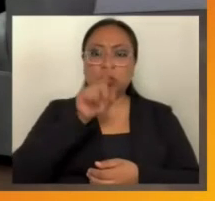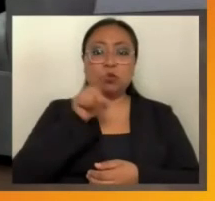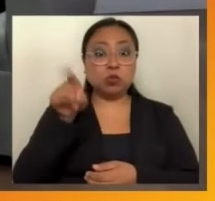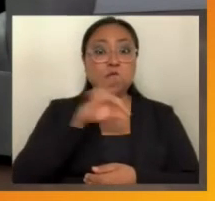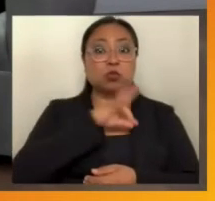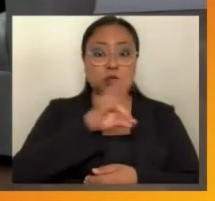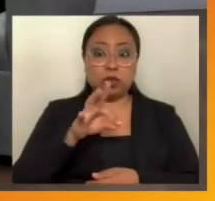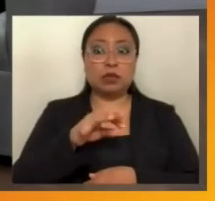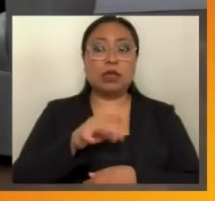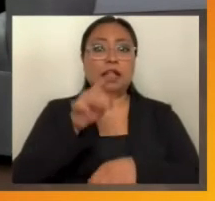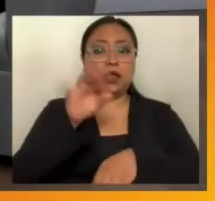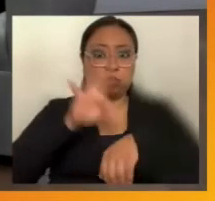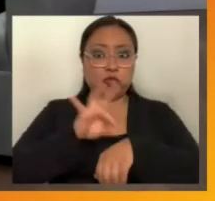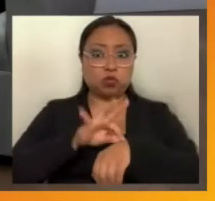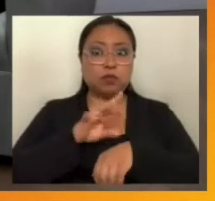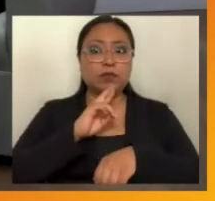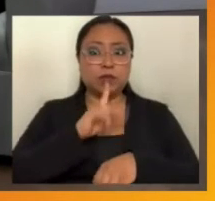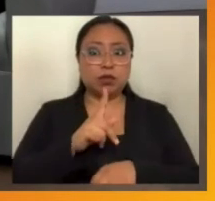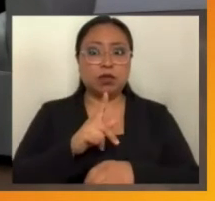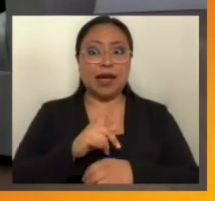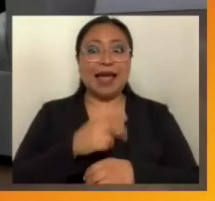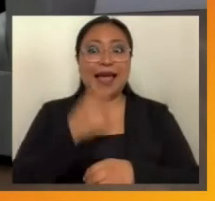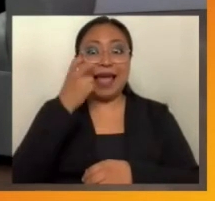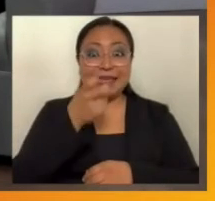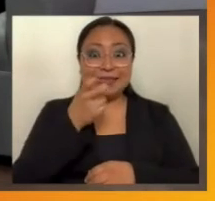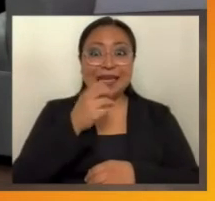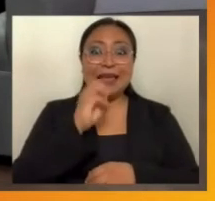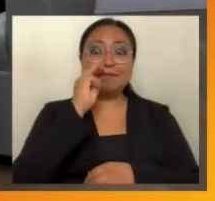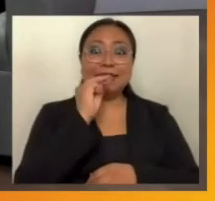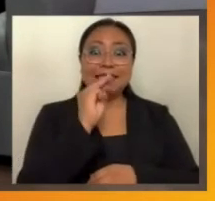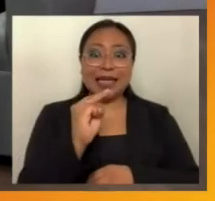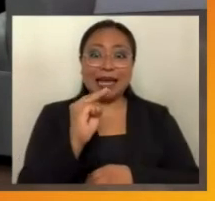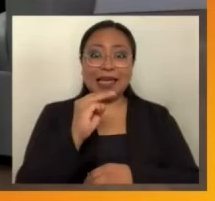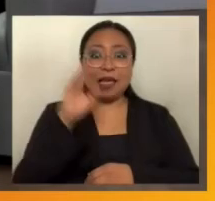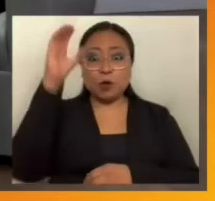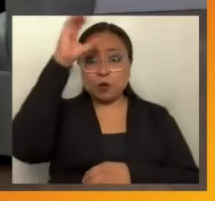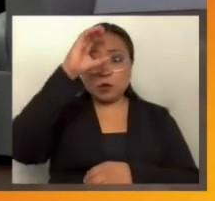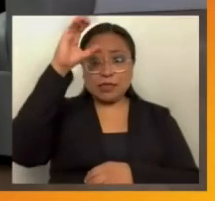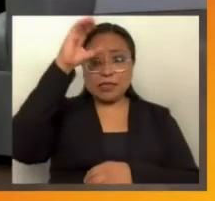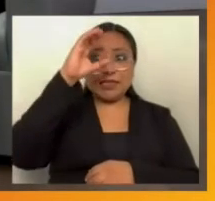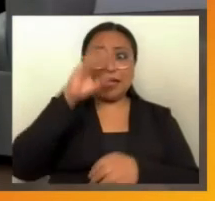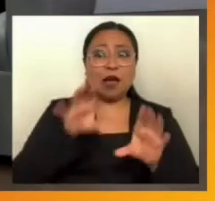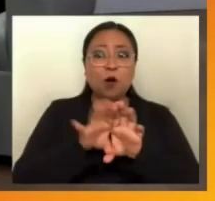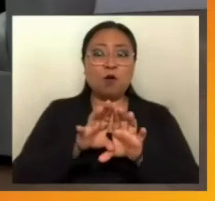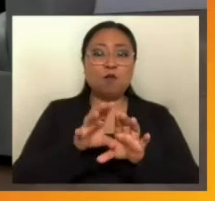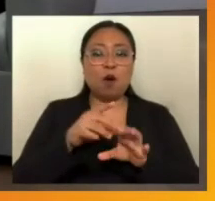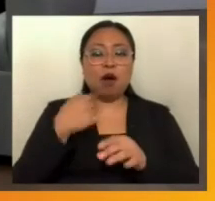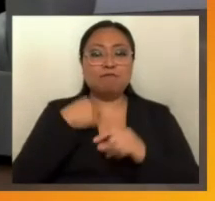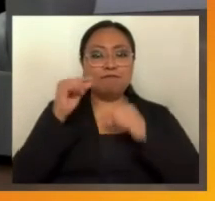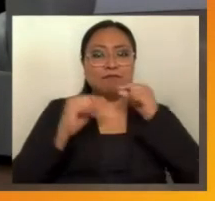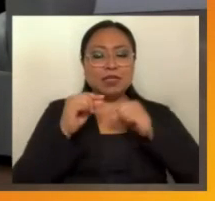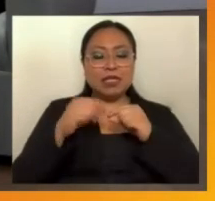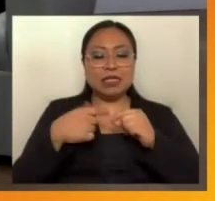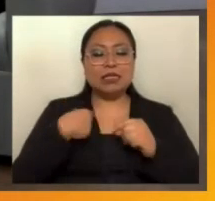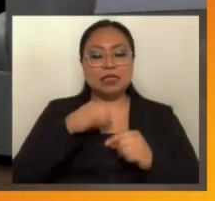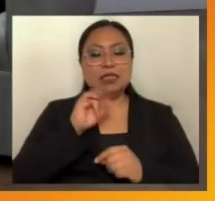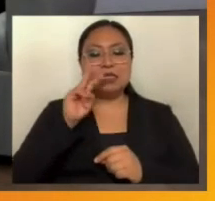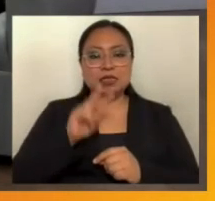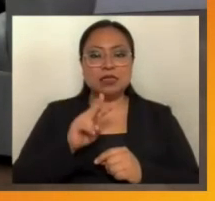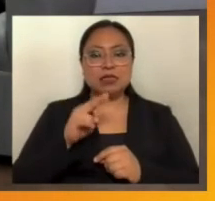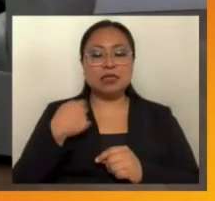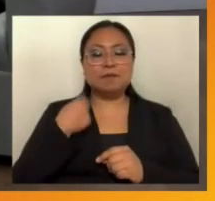dando un mensaje súper positivo, un mensaje de conciencia, de despertar, y de que sepan pues qué hacer en dado caso, ¿no?